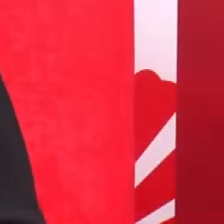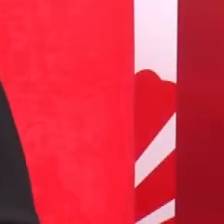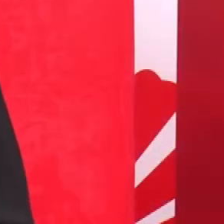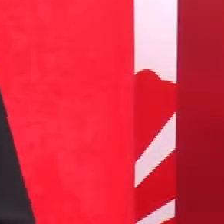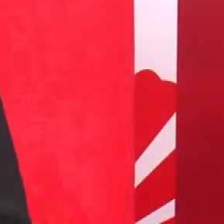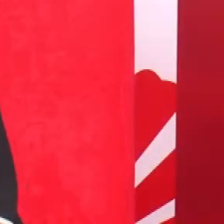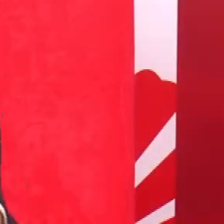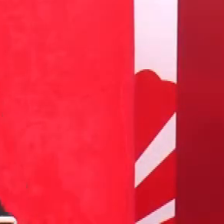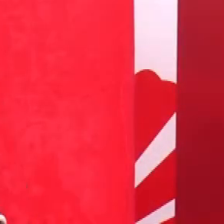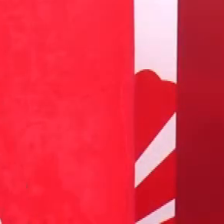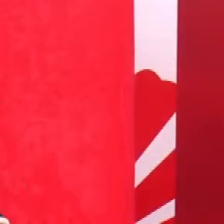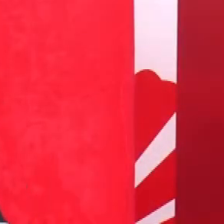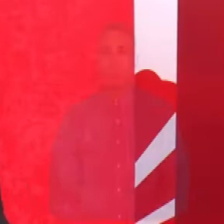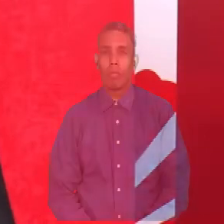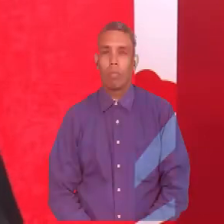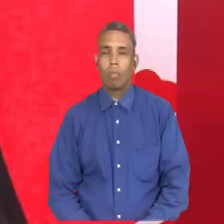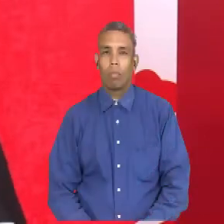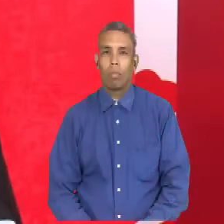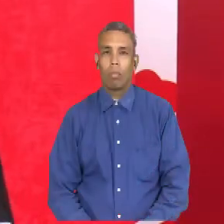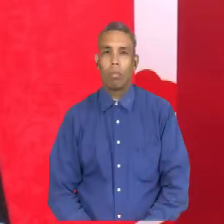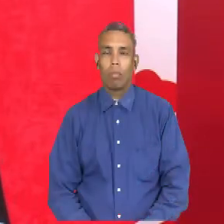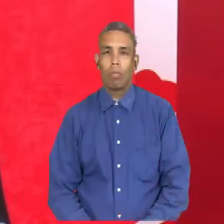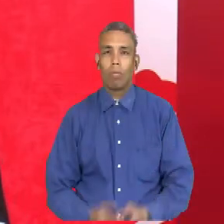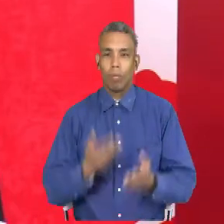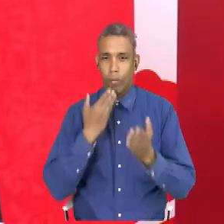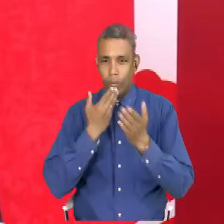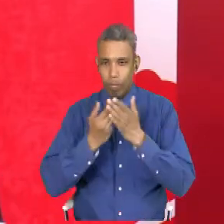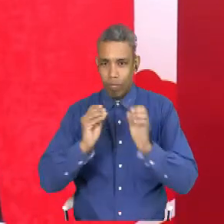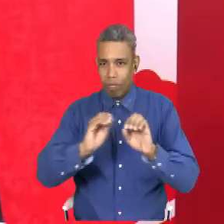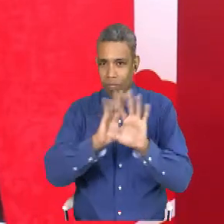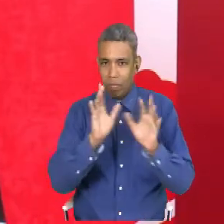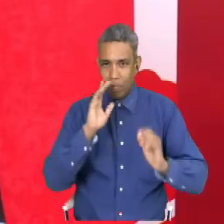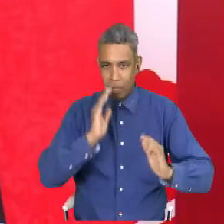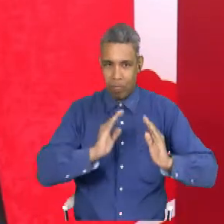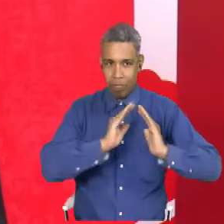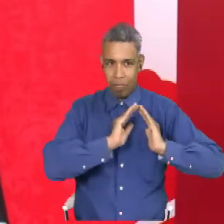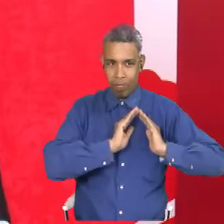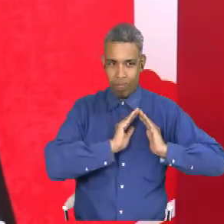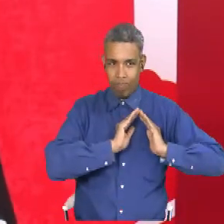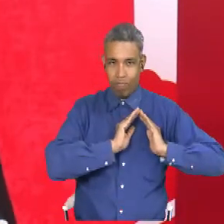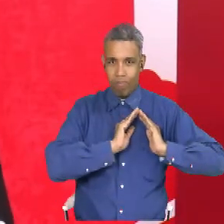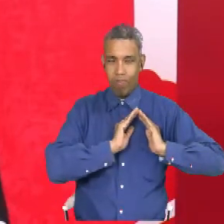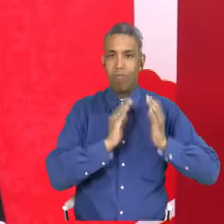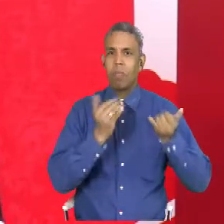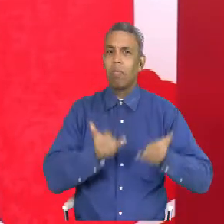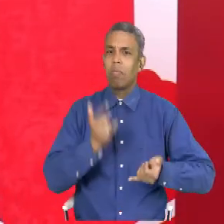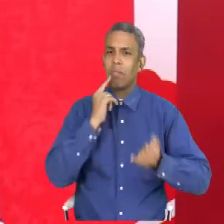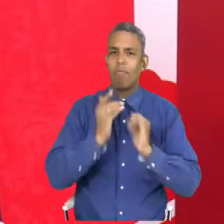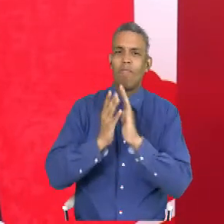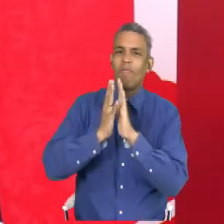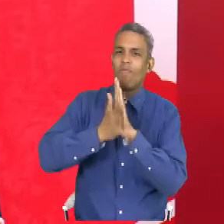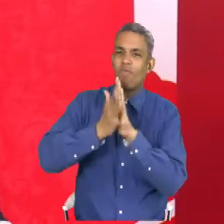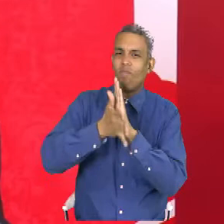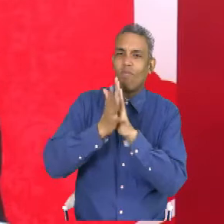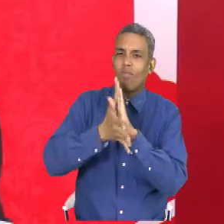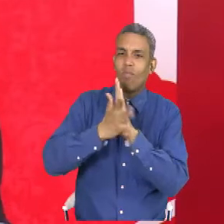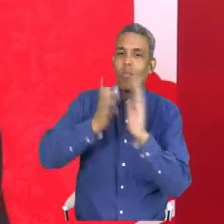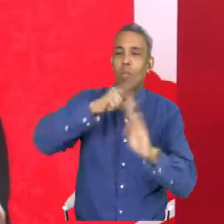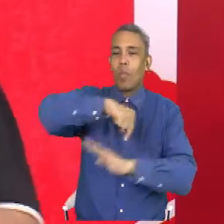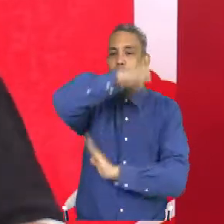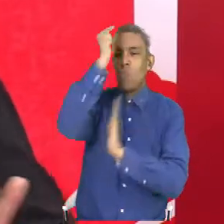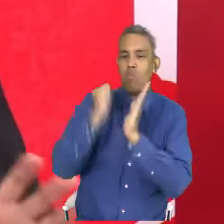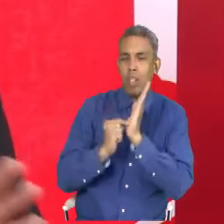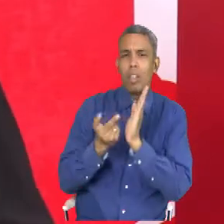¿qué tal? Muy, pero muy buenos días. Bienvenidos a En Casa, ese programa que quiere llegar a todos sus hogares para llevarle la más completa información de